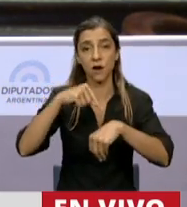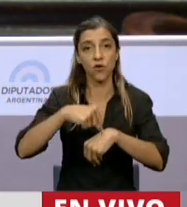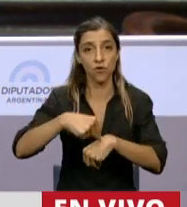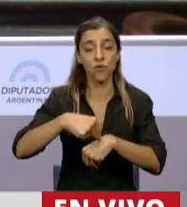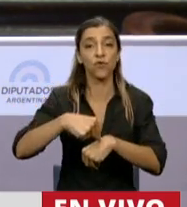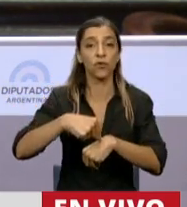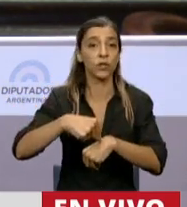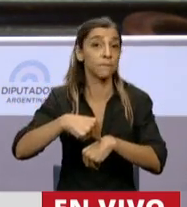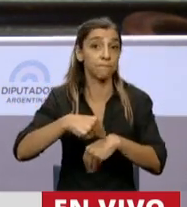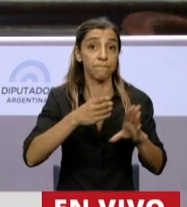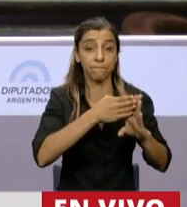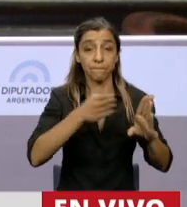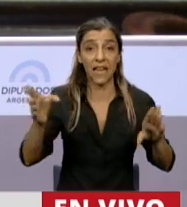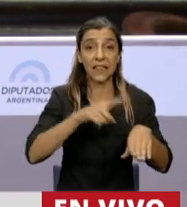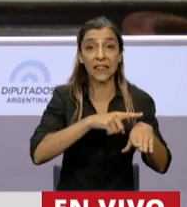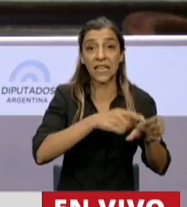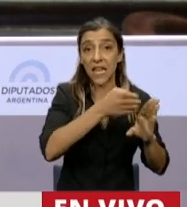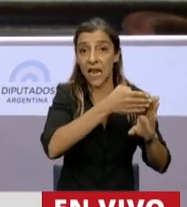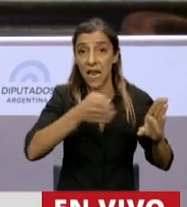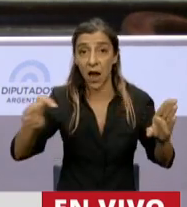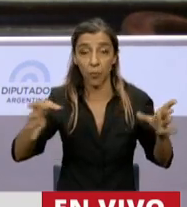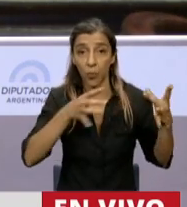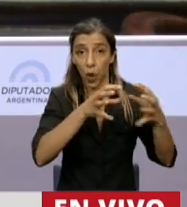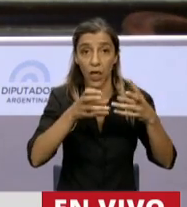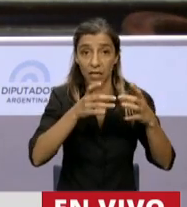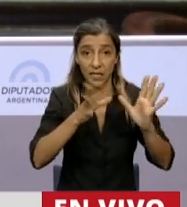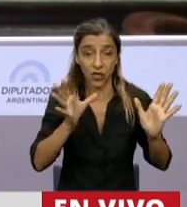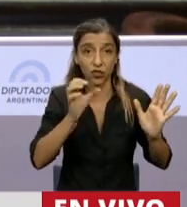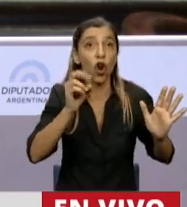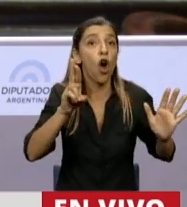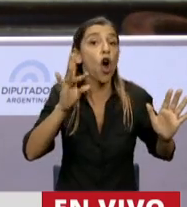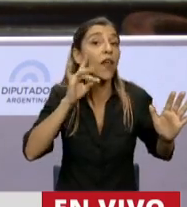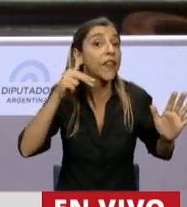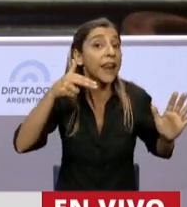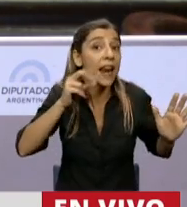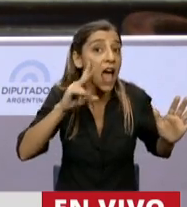entonces se cierra el periodo ordinario de sesiones y por ende se terminó el debate, no se